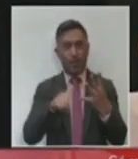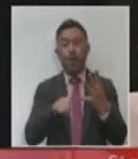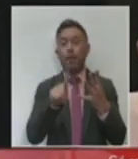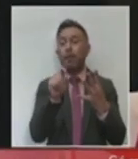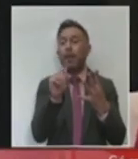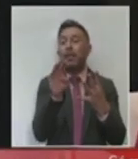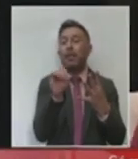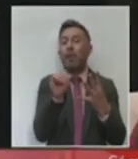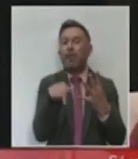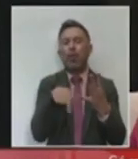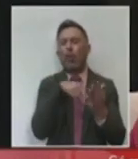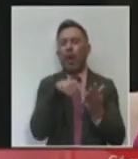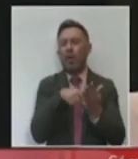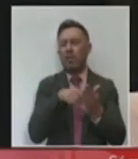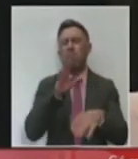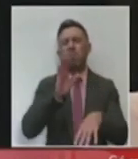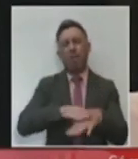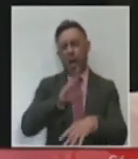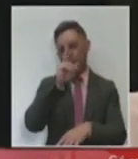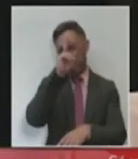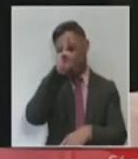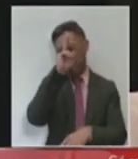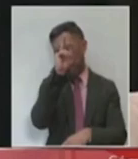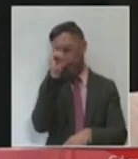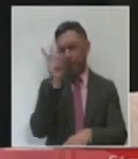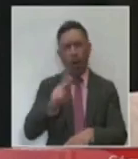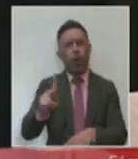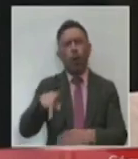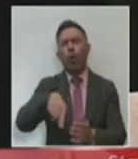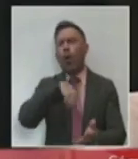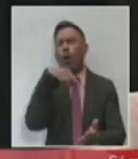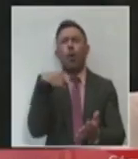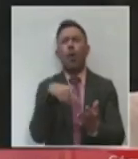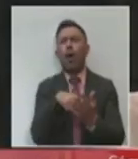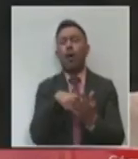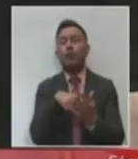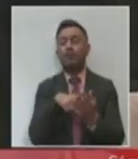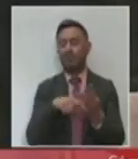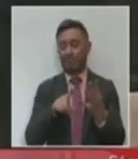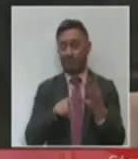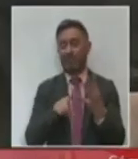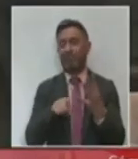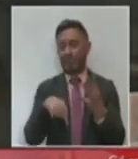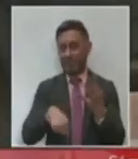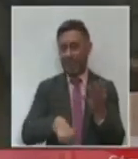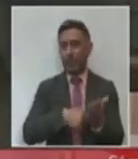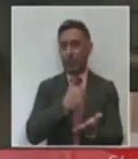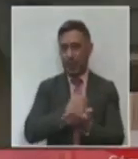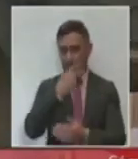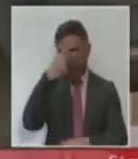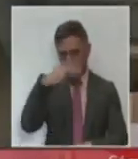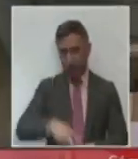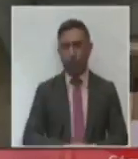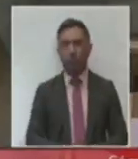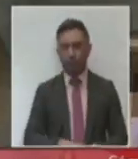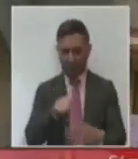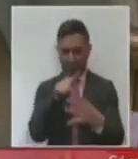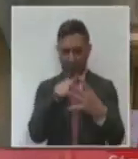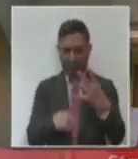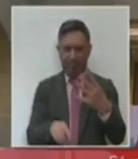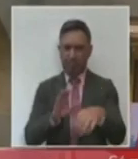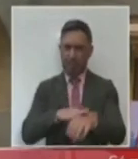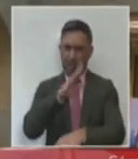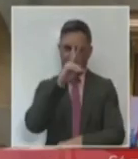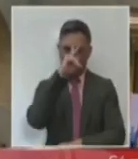cuarto peor de este país es la Ciudad de México. Y entonces, pues una de las argumentaciones